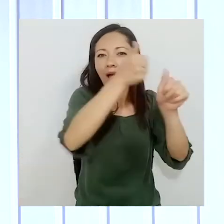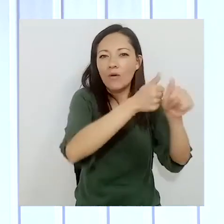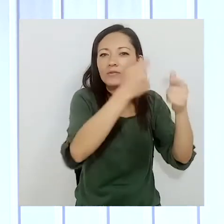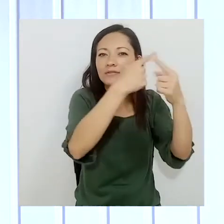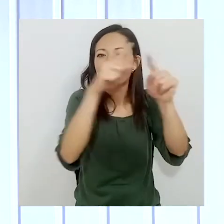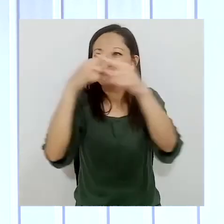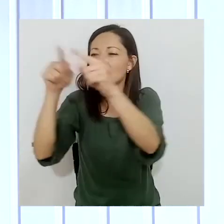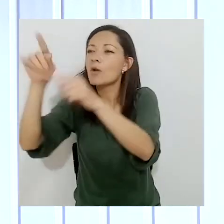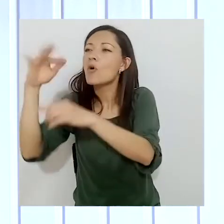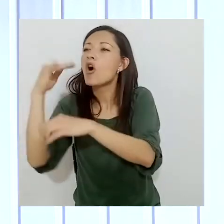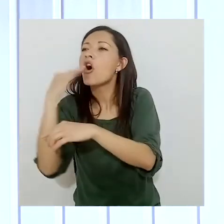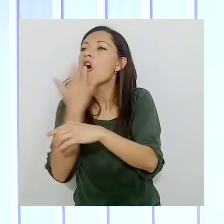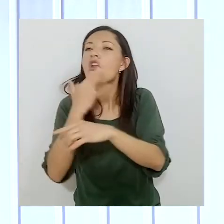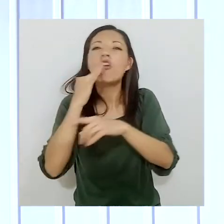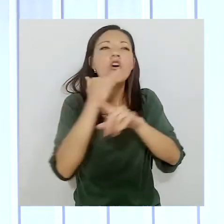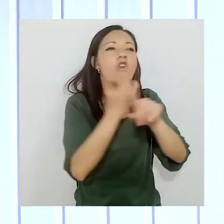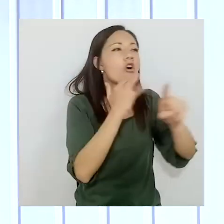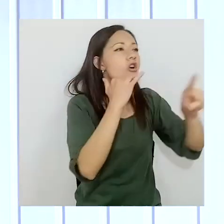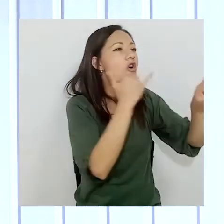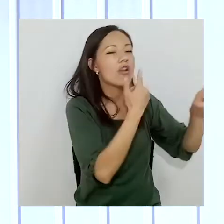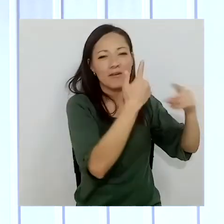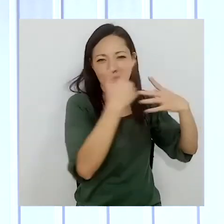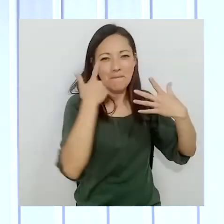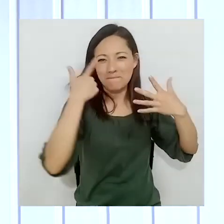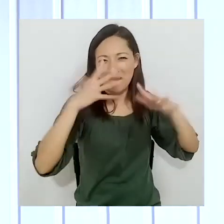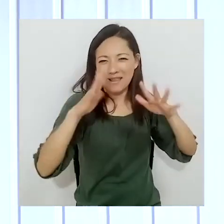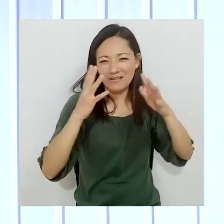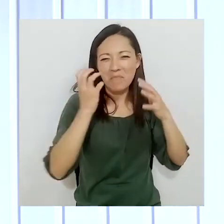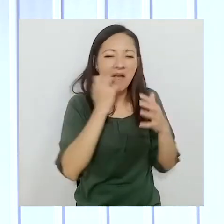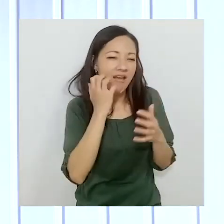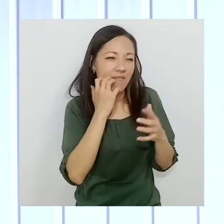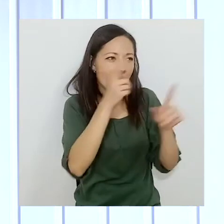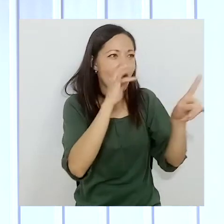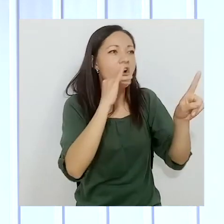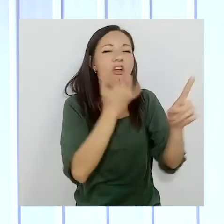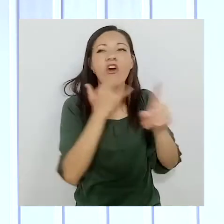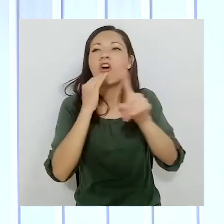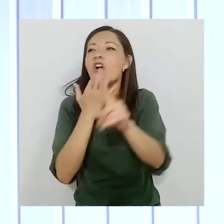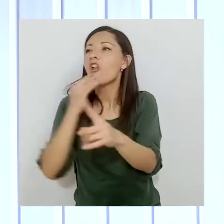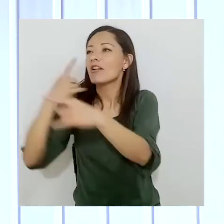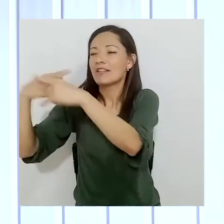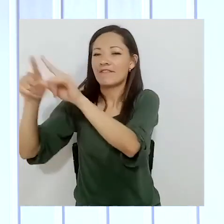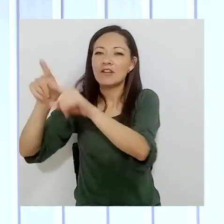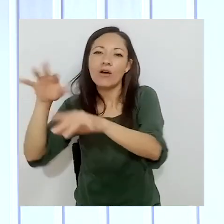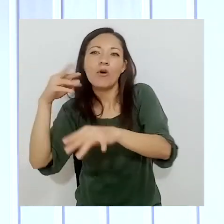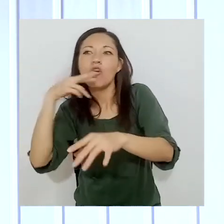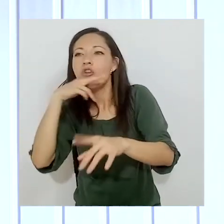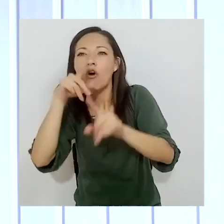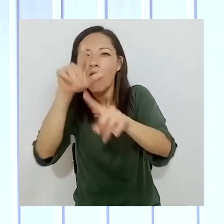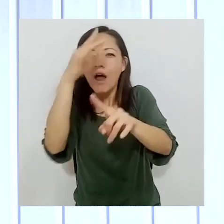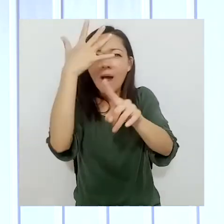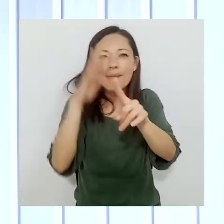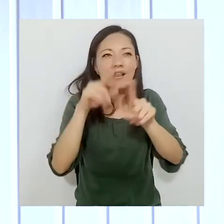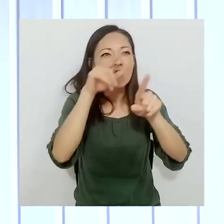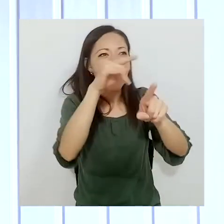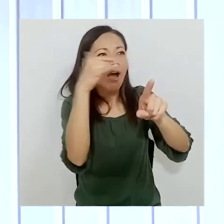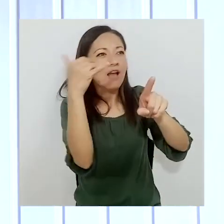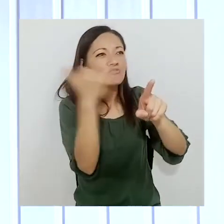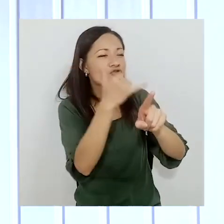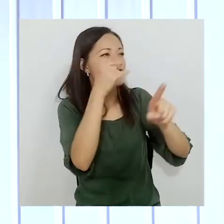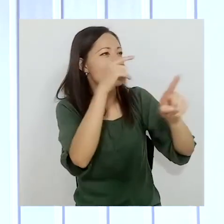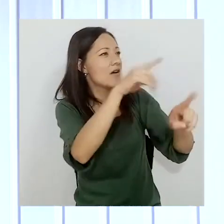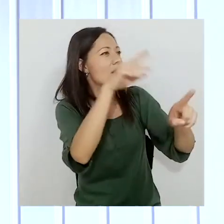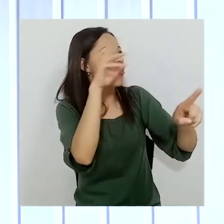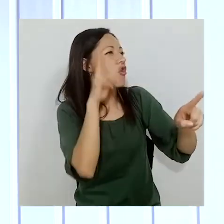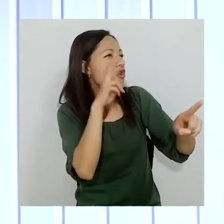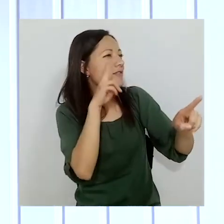azul, cobalto, otros son cian, magenta, amarillos. Pero